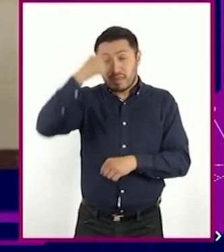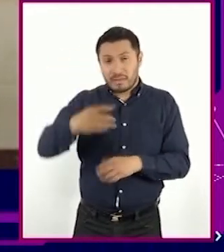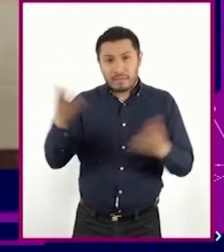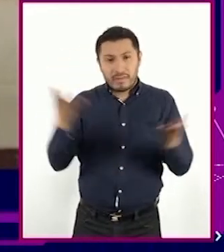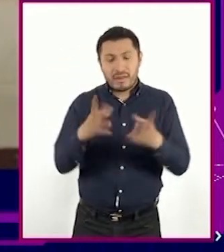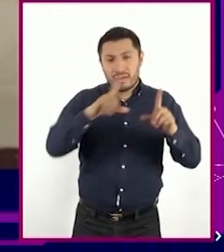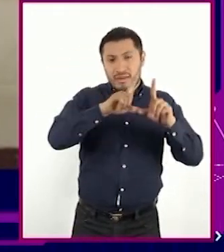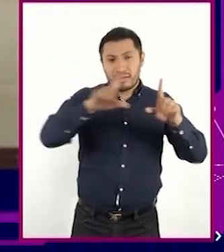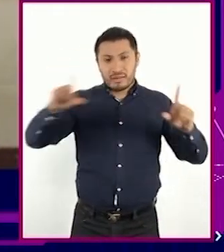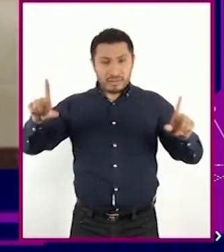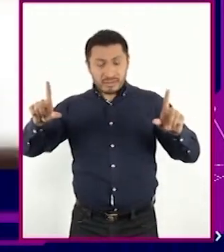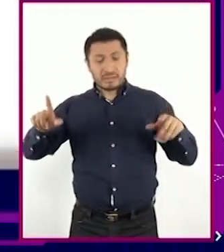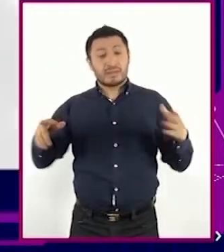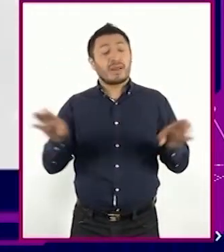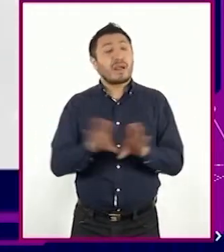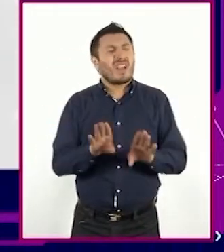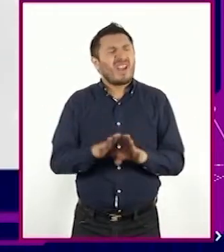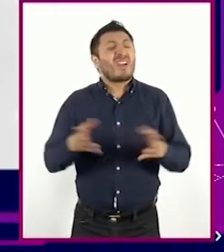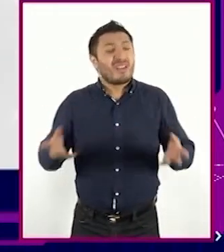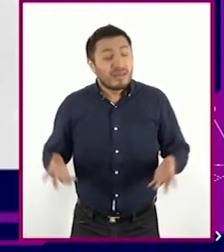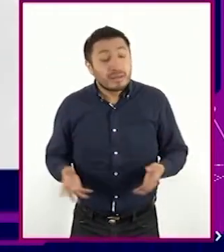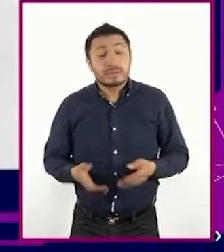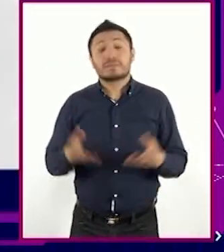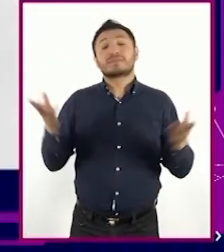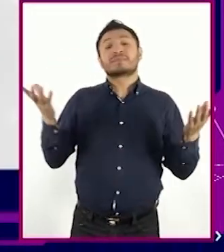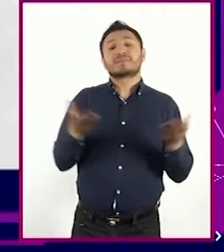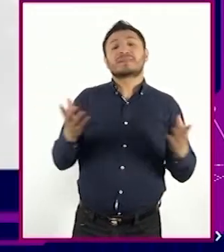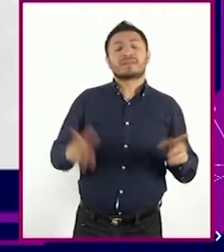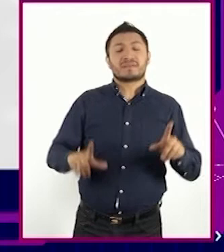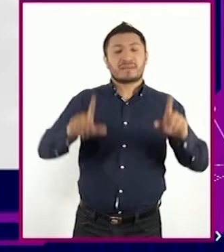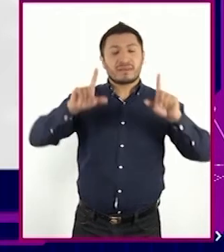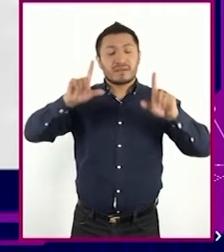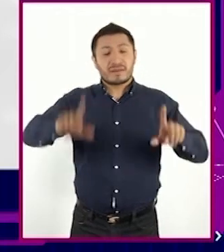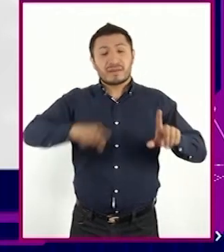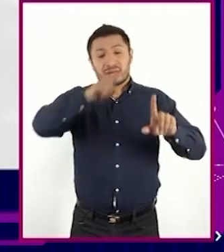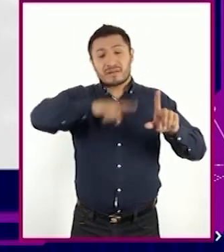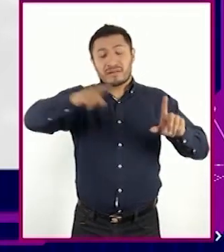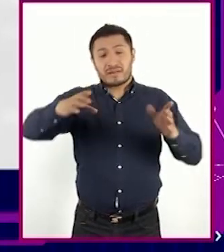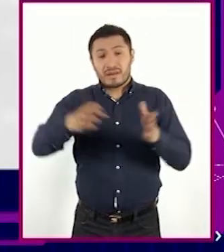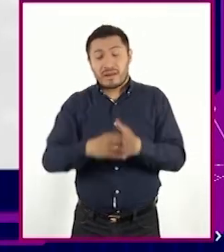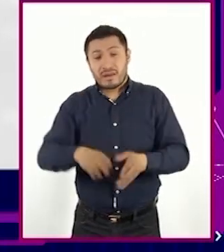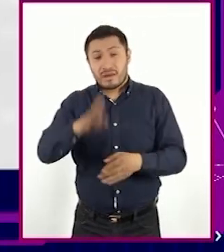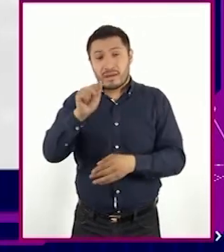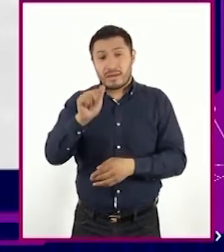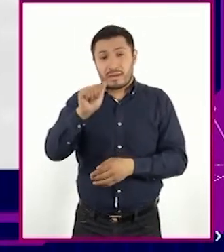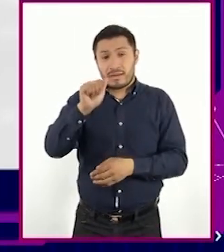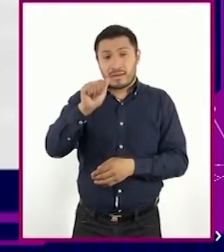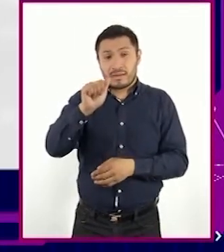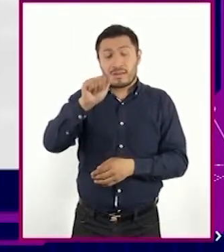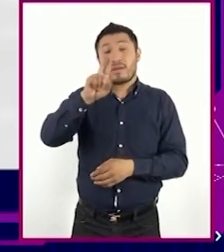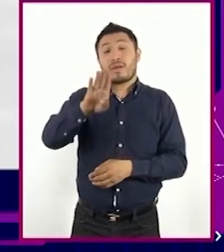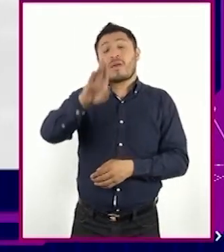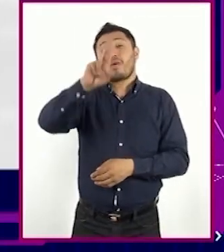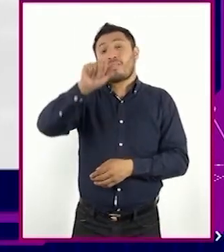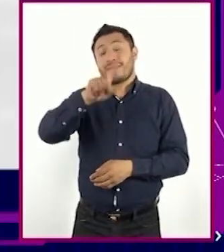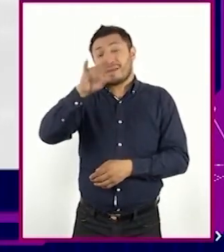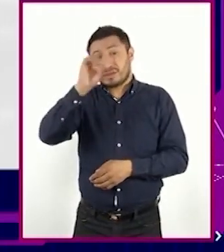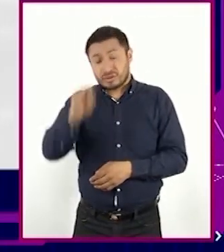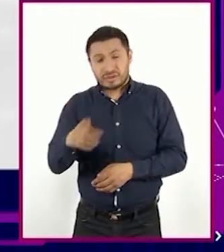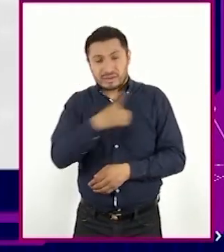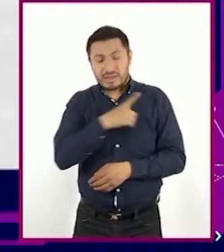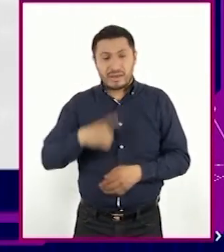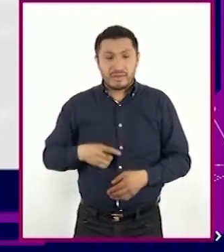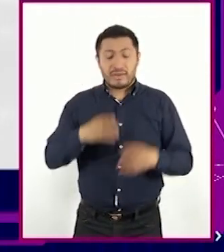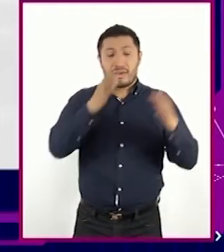cómo se construye? Para construir una gráfica de caja-brazos se deben distribuir los datos ordenados en 4 grupos,